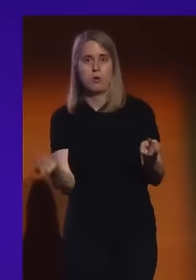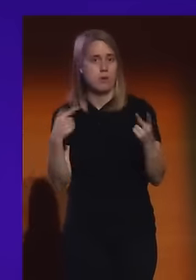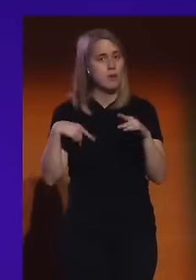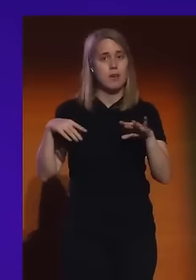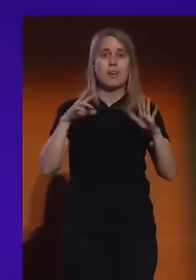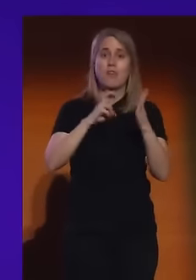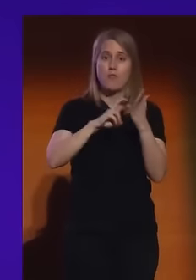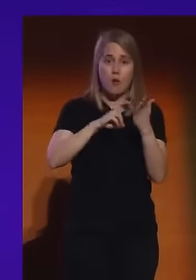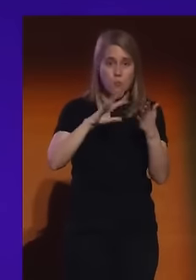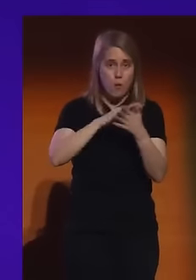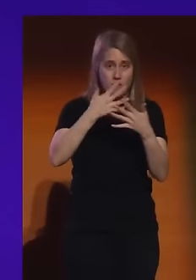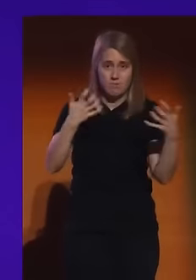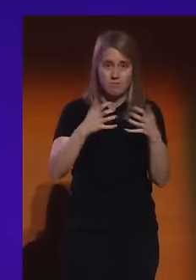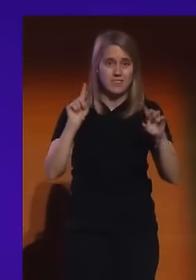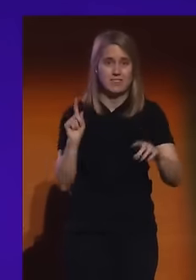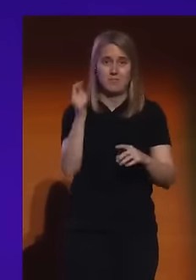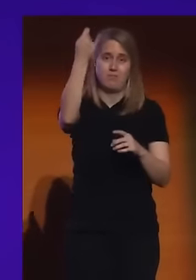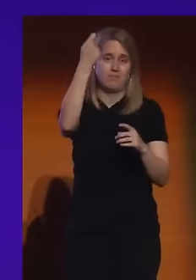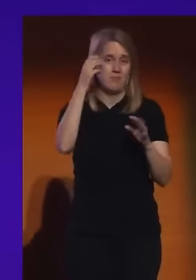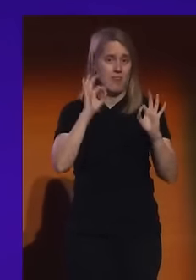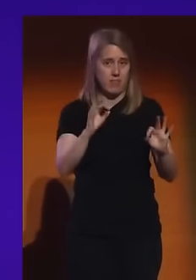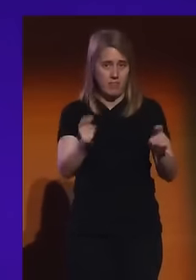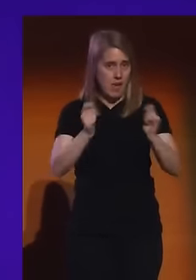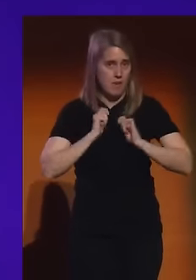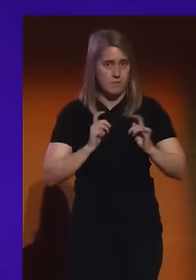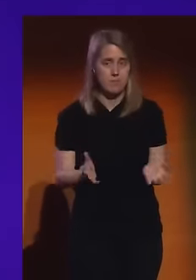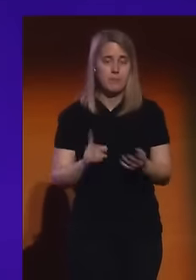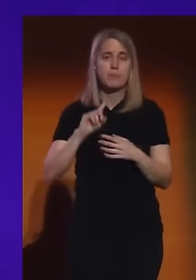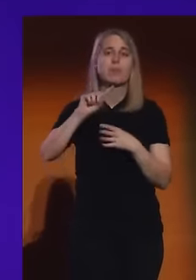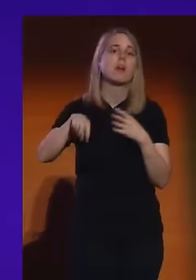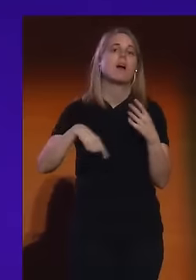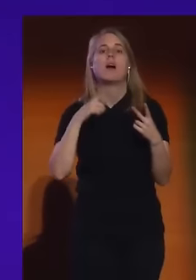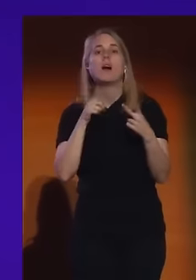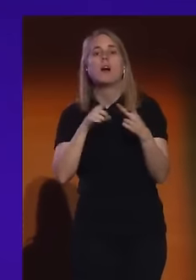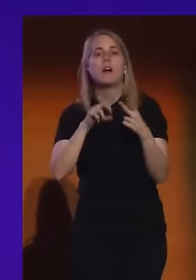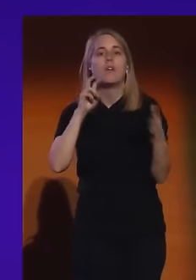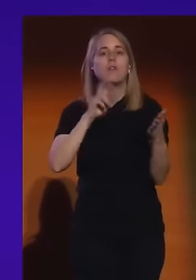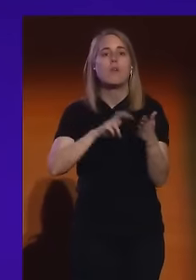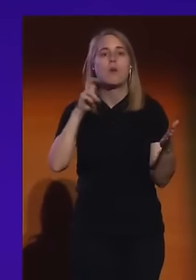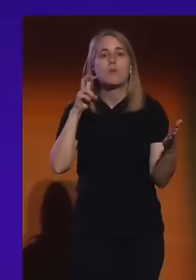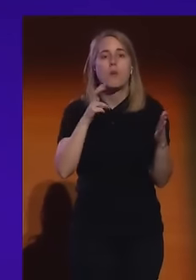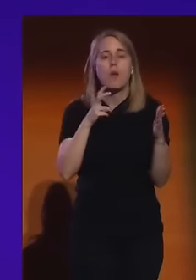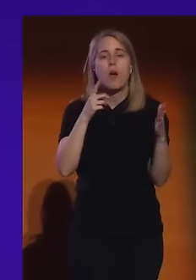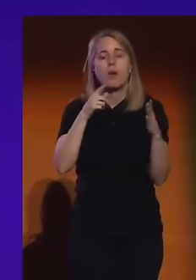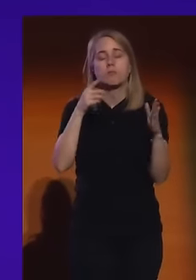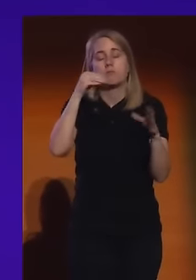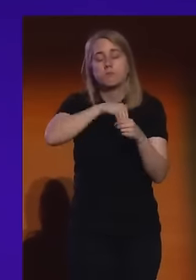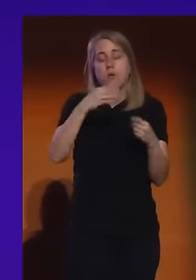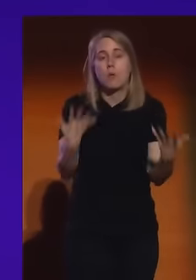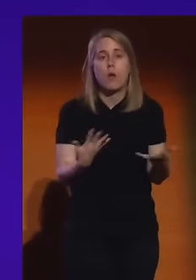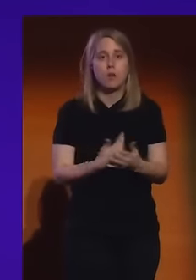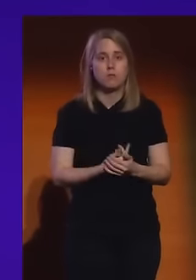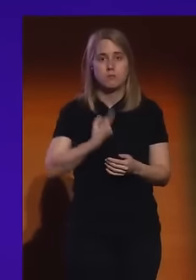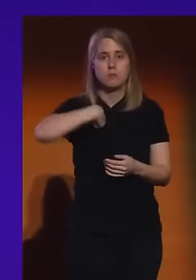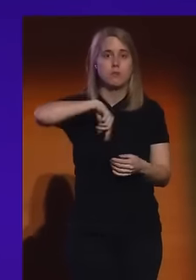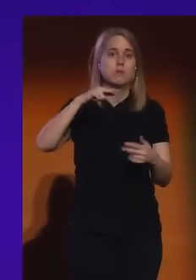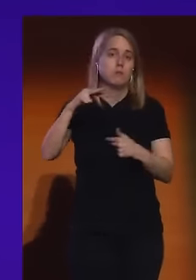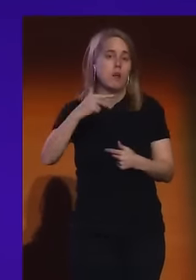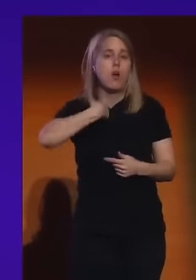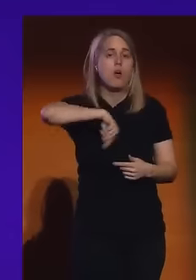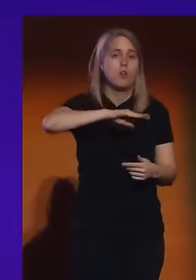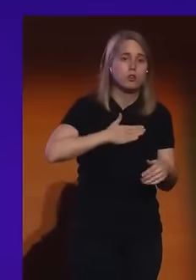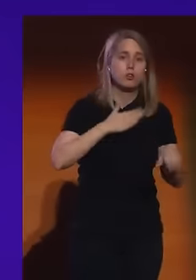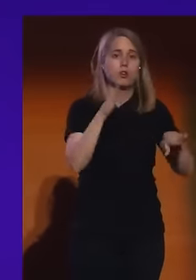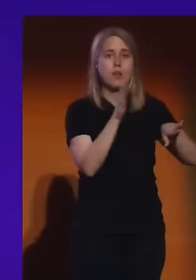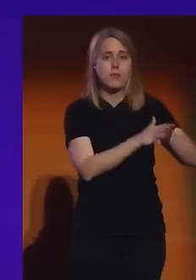formula horrek arrasta artzen gaitu bigarren fómula horren osag Nosotros somos